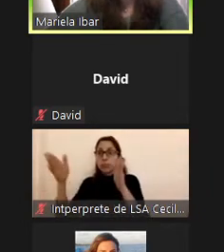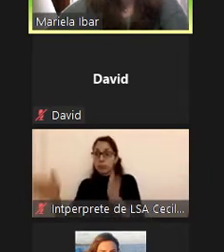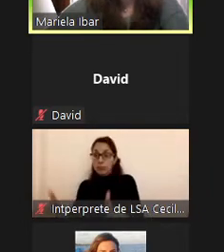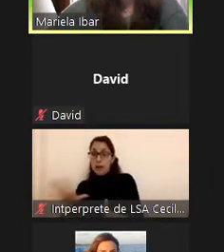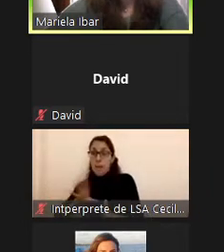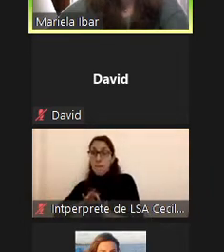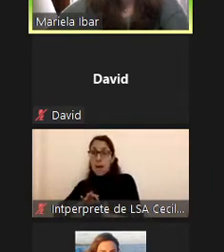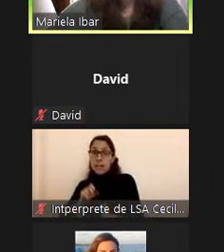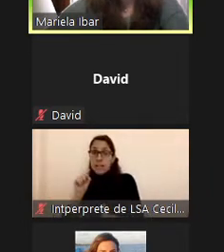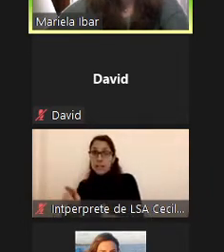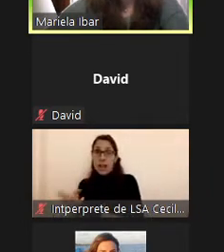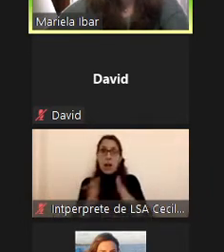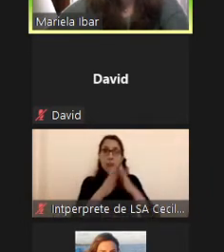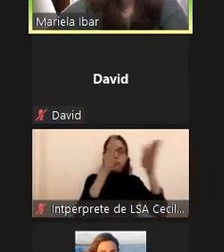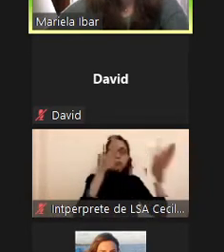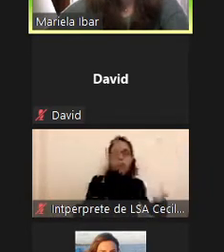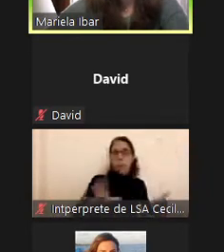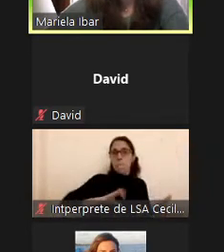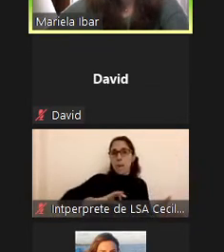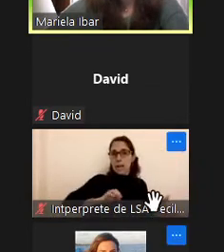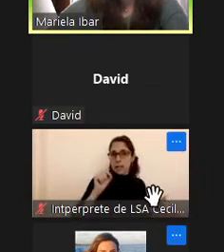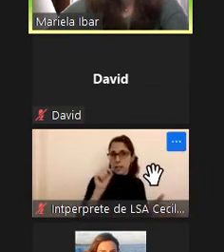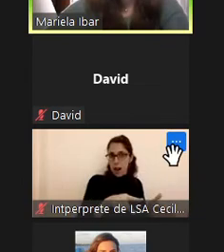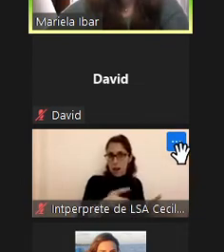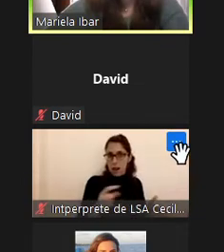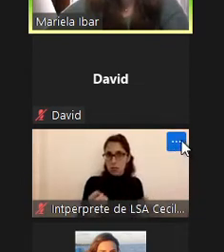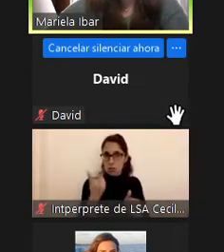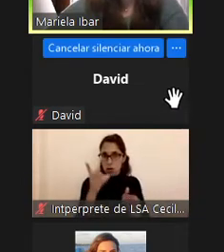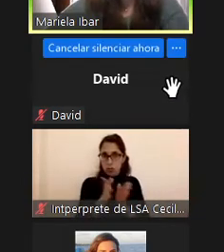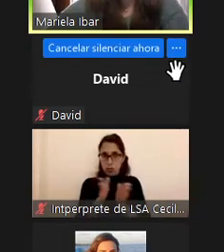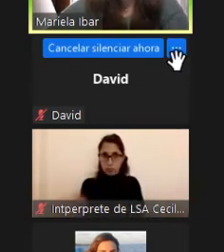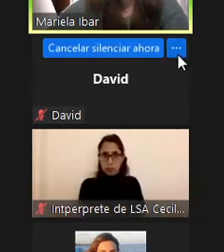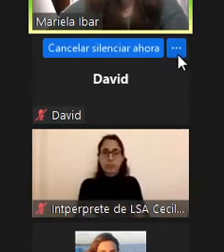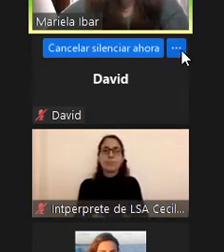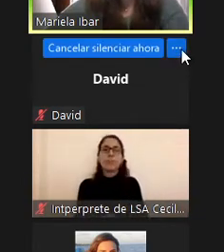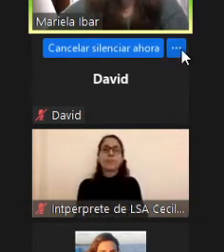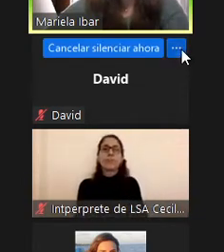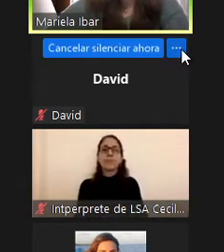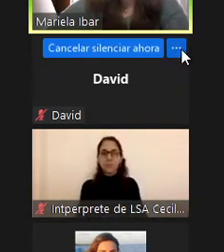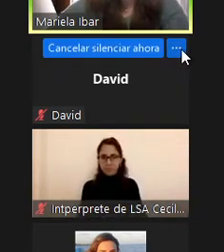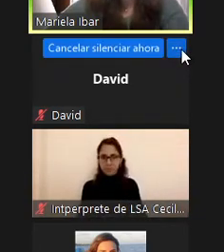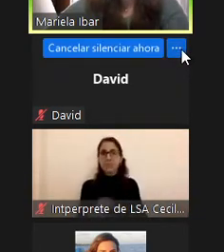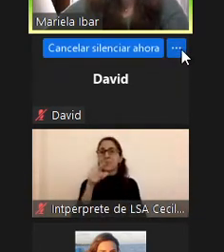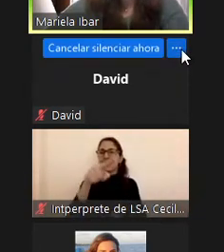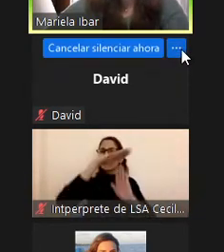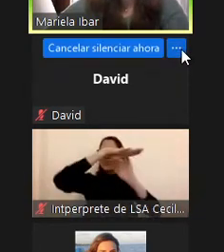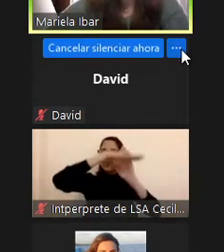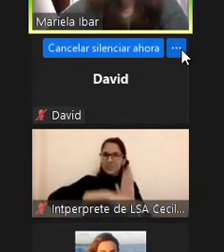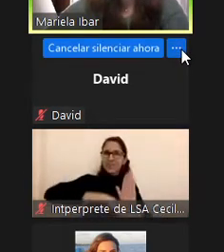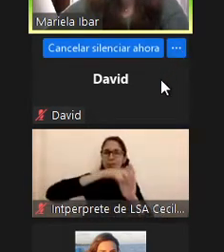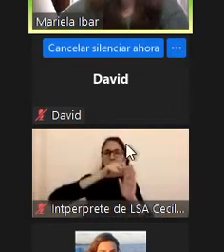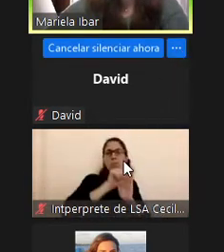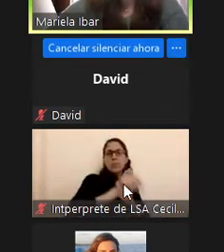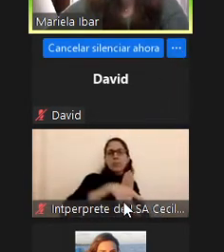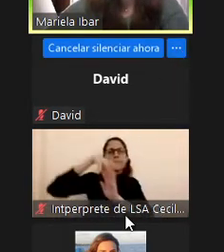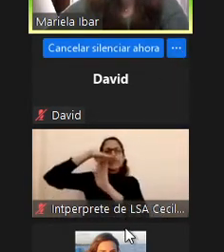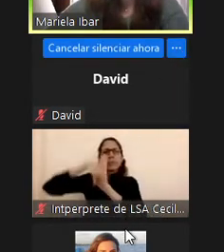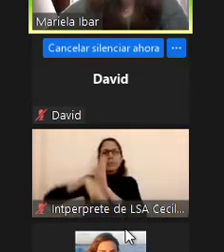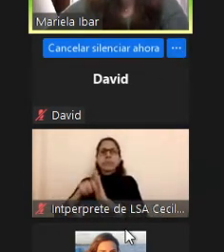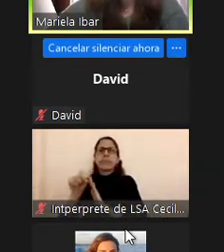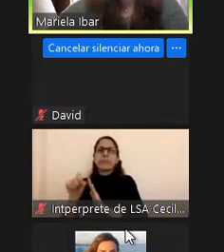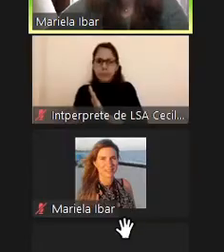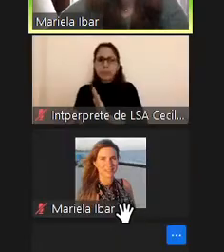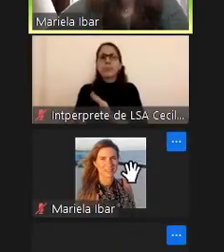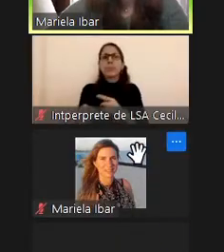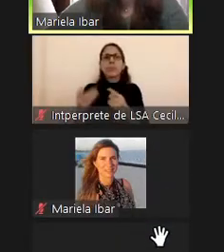Bueno, entonces, acá tenemos lo de los bloques, ¿sí? Micología, animales de